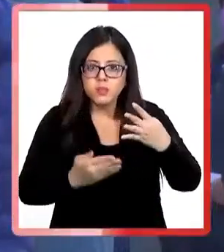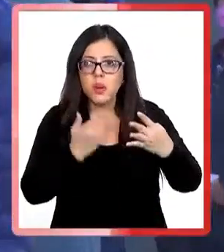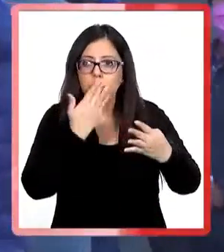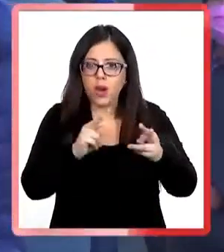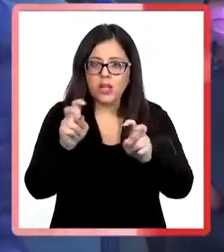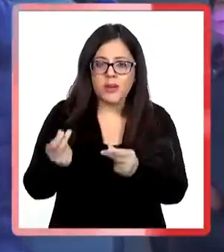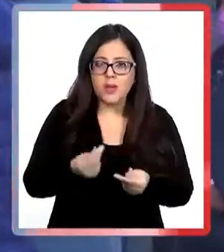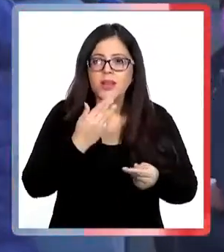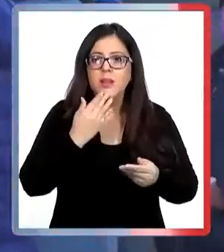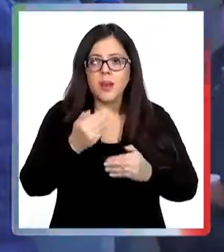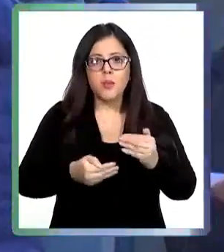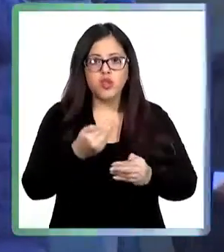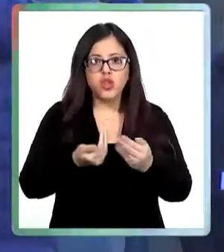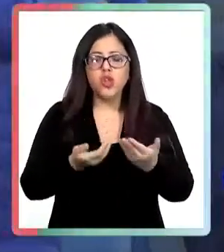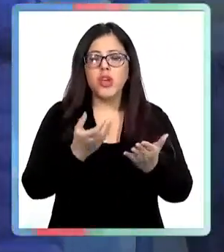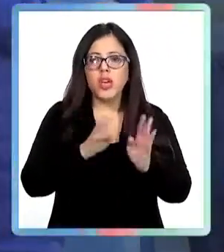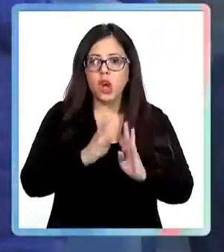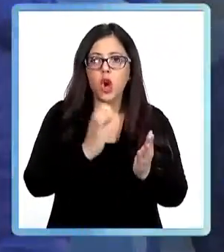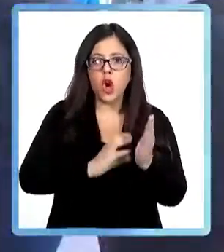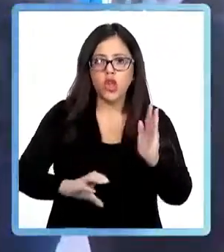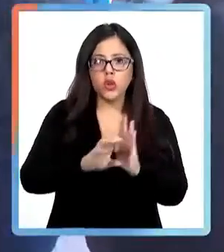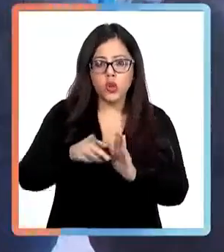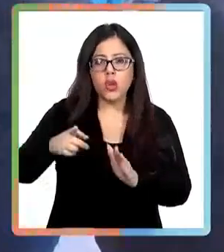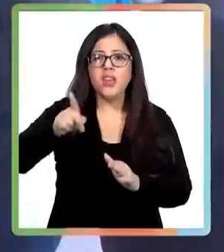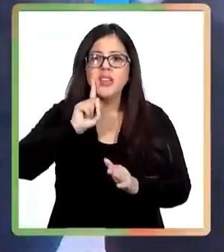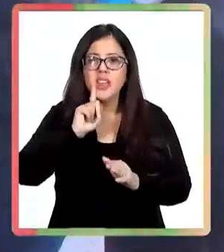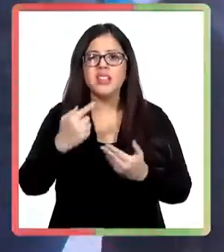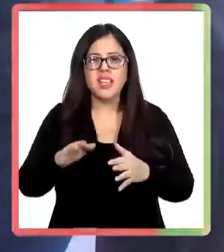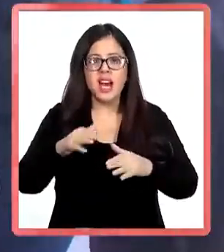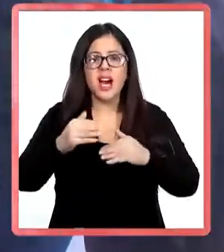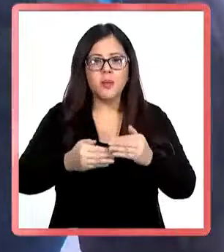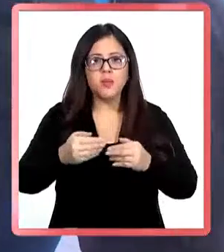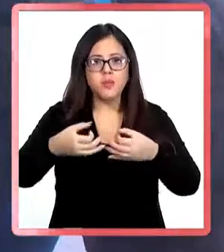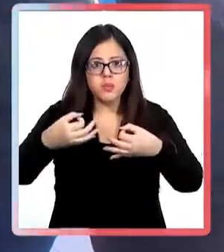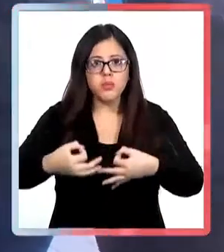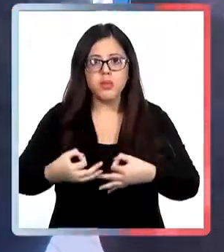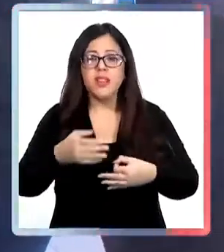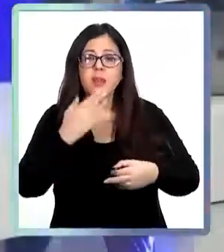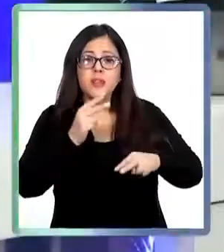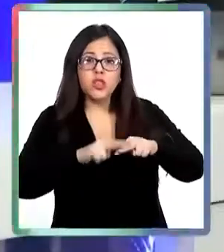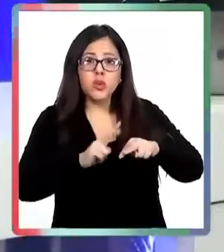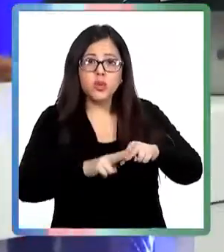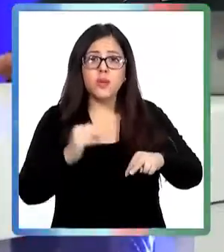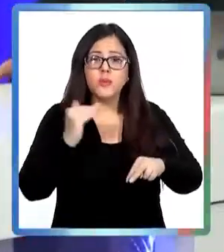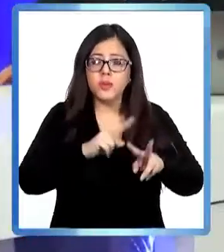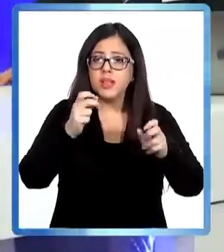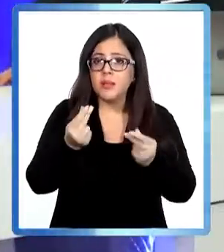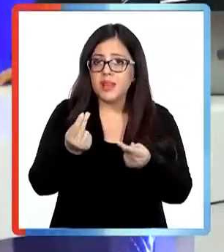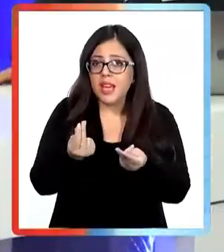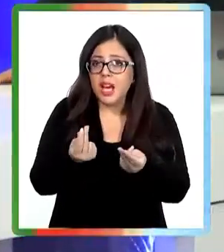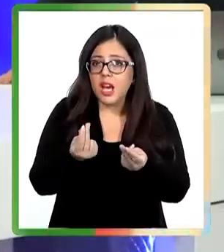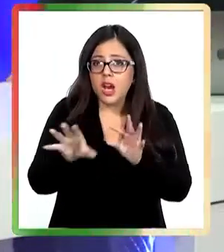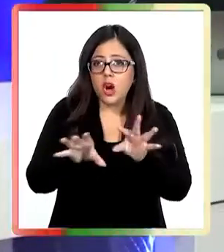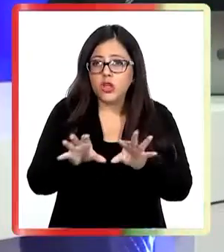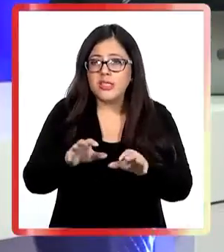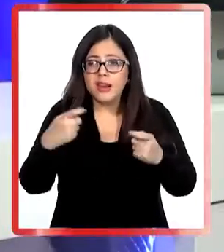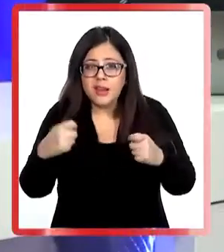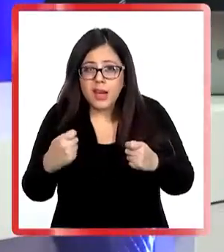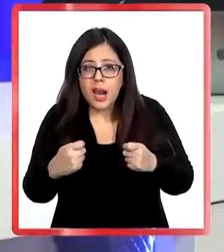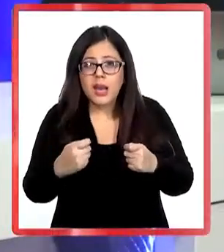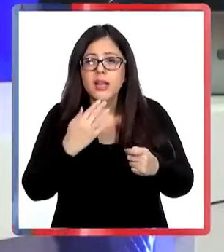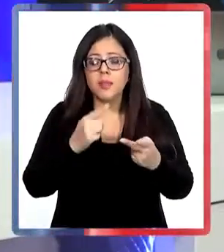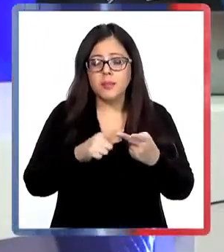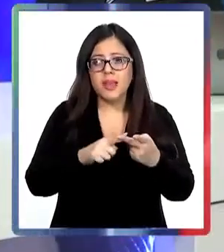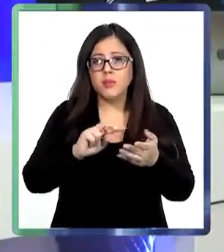riqueza y, por cierto, el proceso constituyente que tiene su propio ritmo. Solucionar las demandas inmediatas el alza en el costo de la vida, Sí. la falta